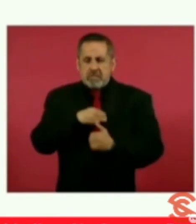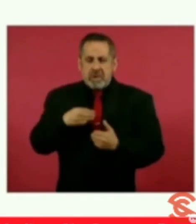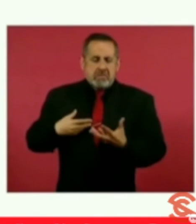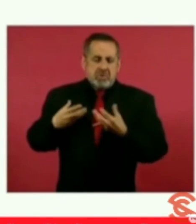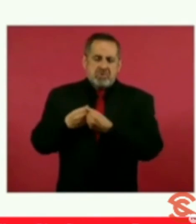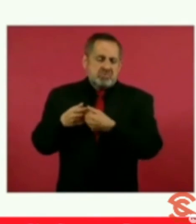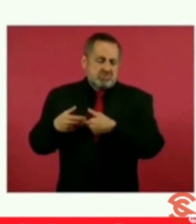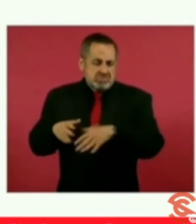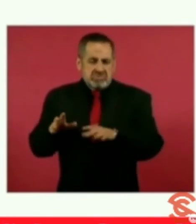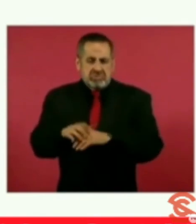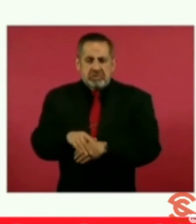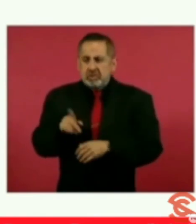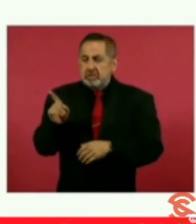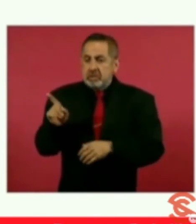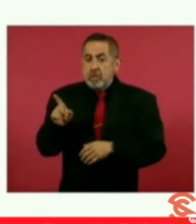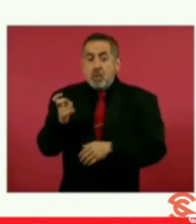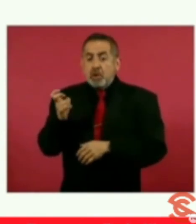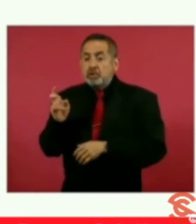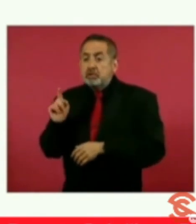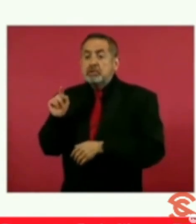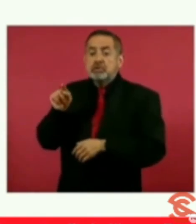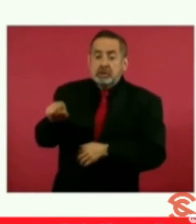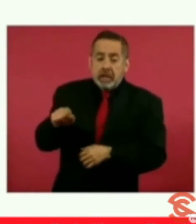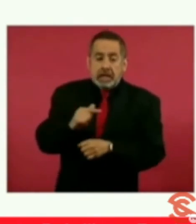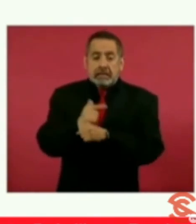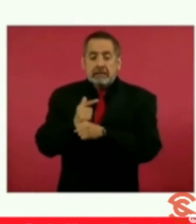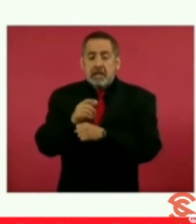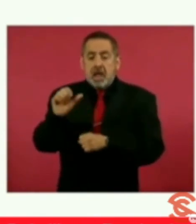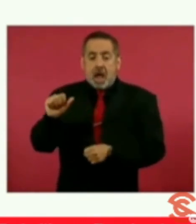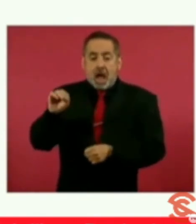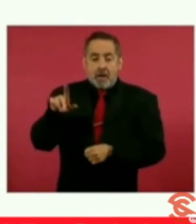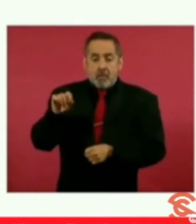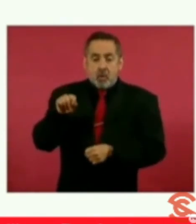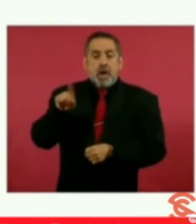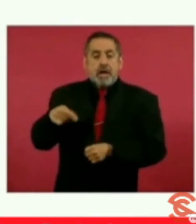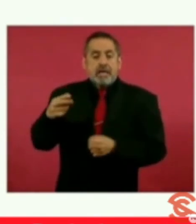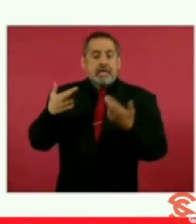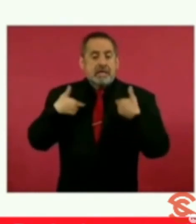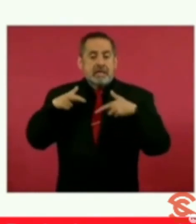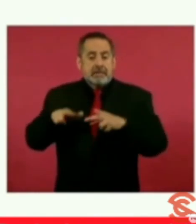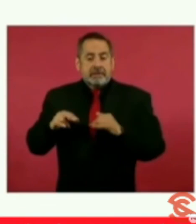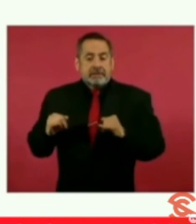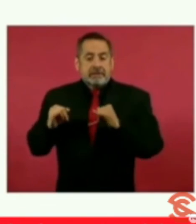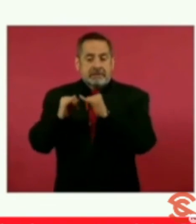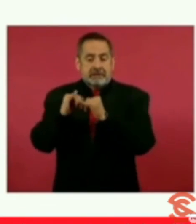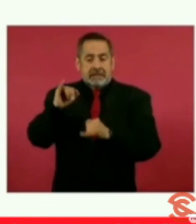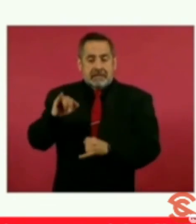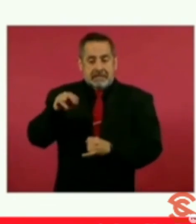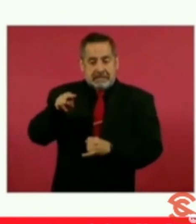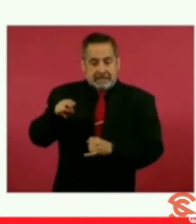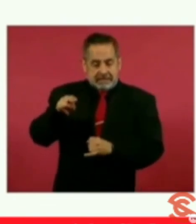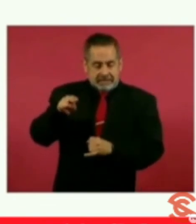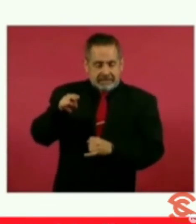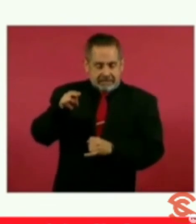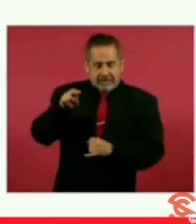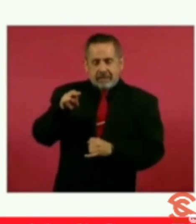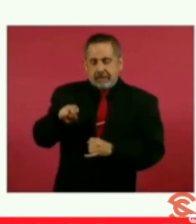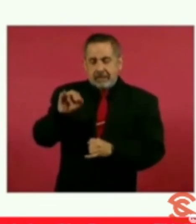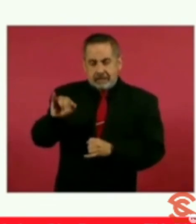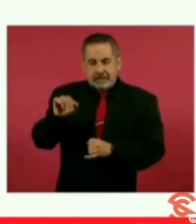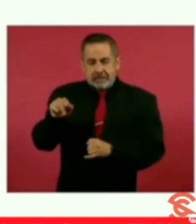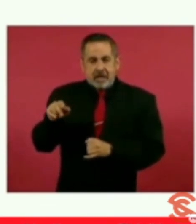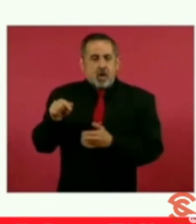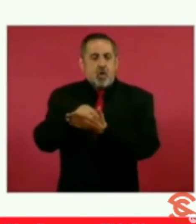que recurrieron al licenciado Manuel López Obrador, representante del Instituto Nacional Indigenista, con sede